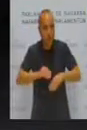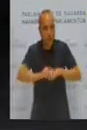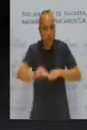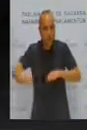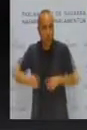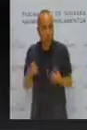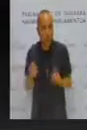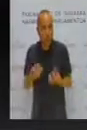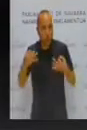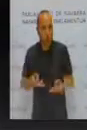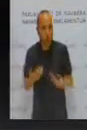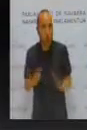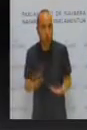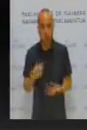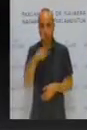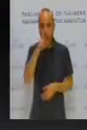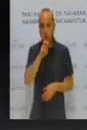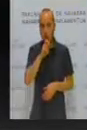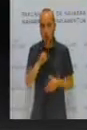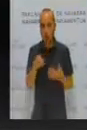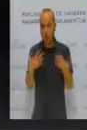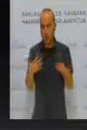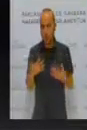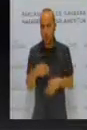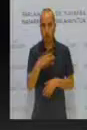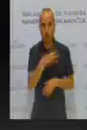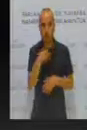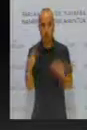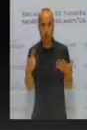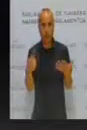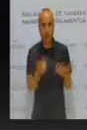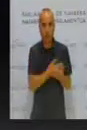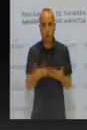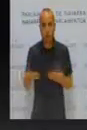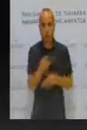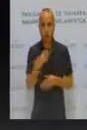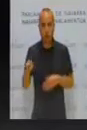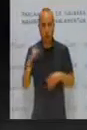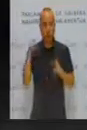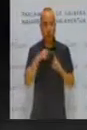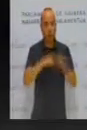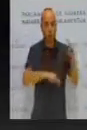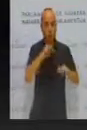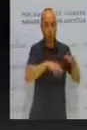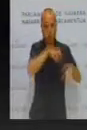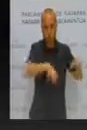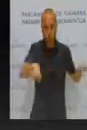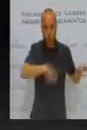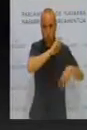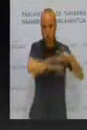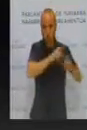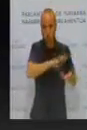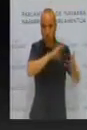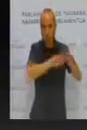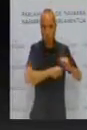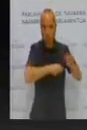ejecutado desde el año 2010, 36 millones de euros para construcción de nuevos centros y otras obras de adaptación de